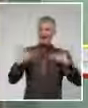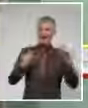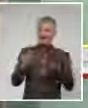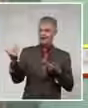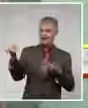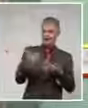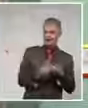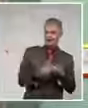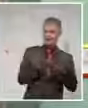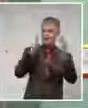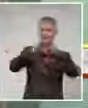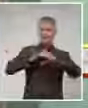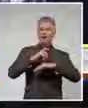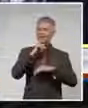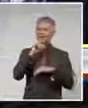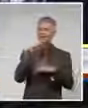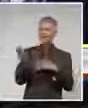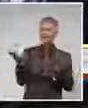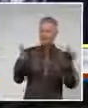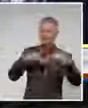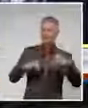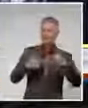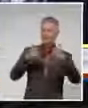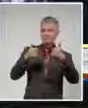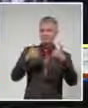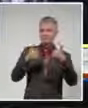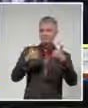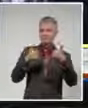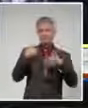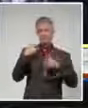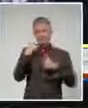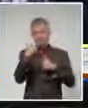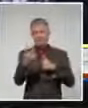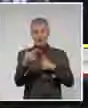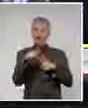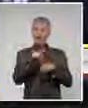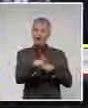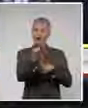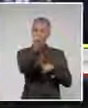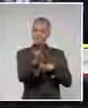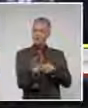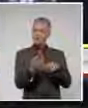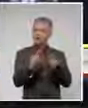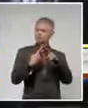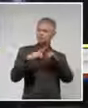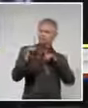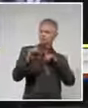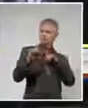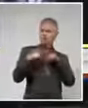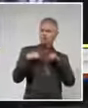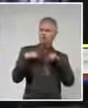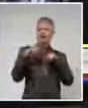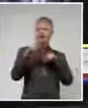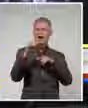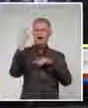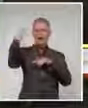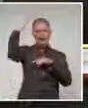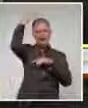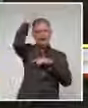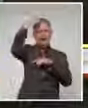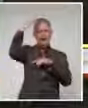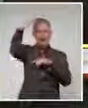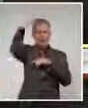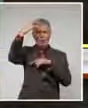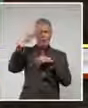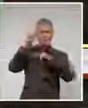llegar sin dificultad ante quienes le devolvieron la vida. Se trata de un caso atípico de la neurocirugía en Granma, pero que no por